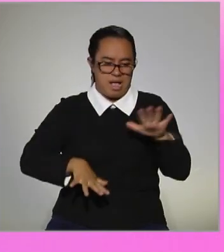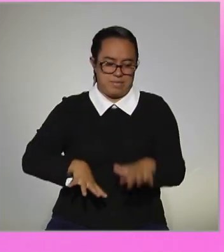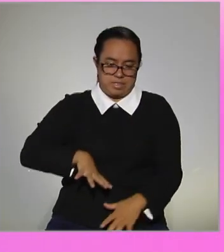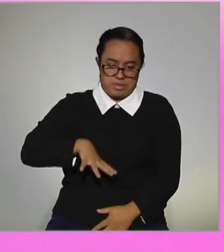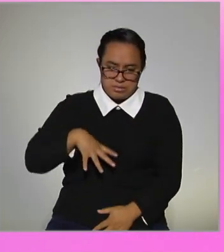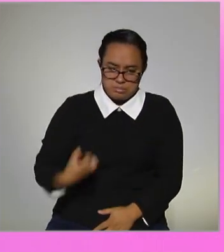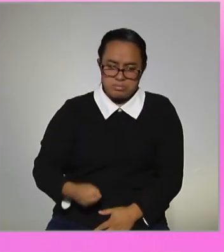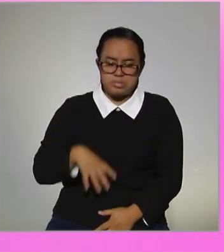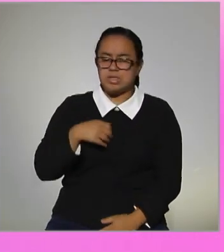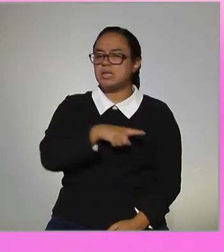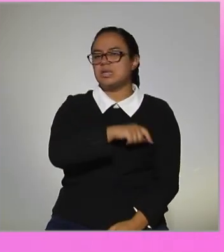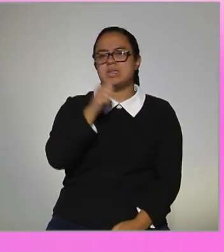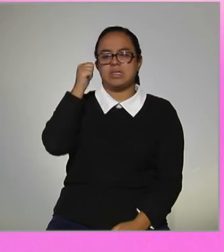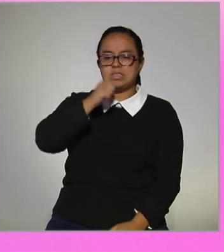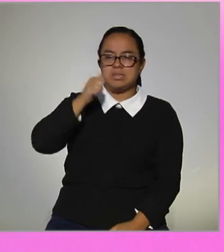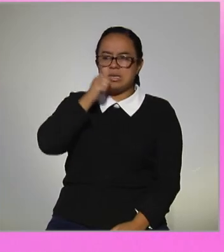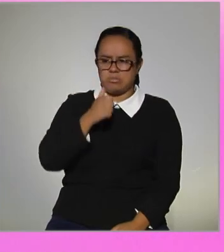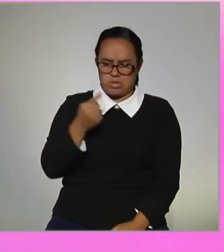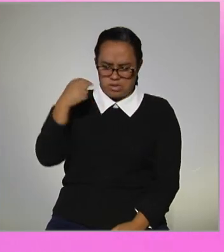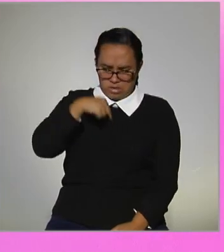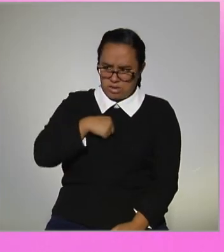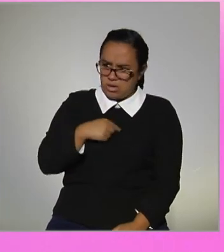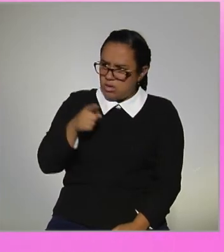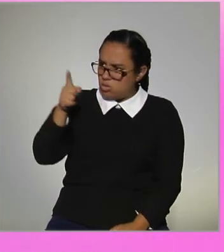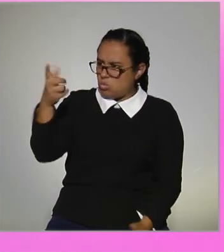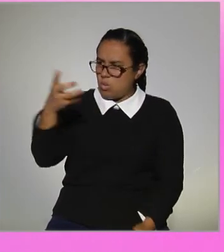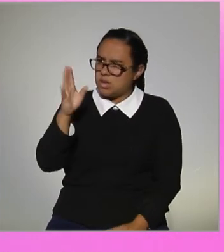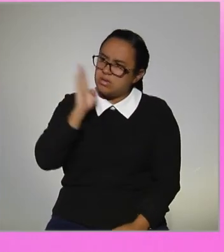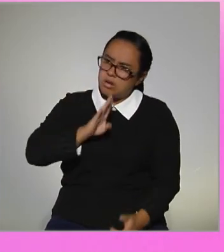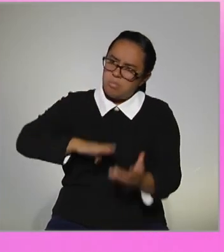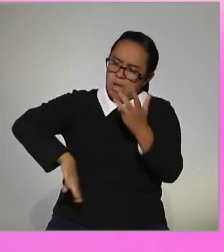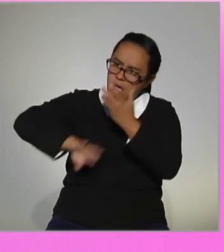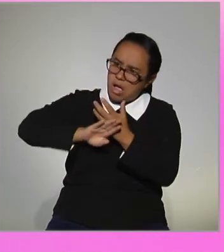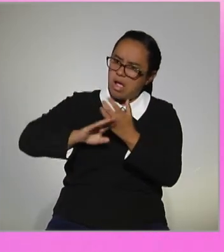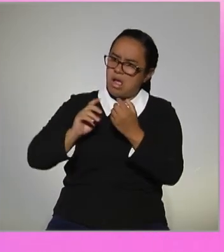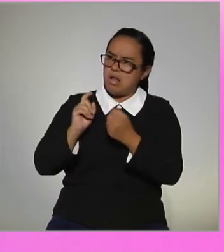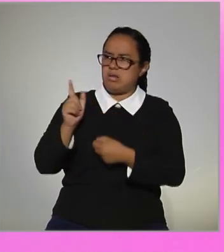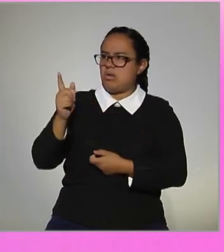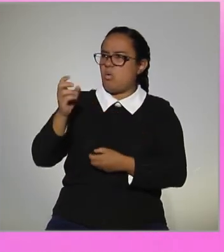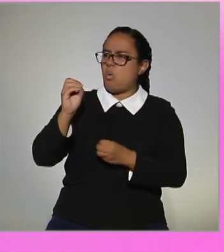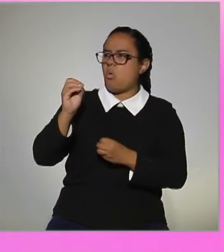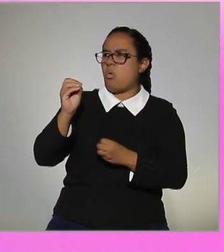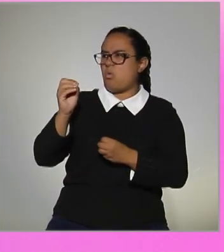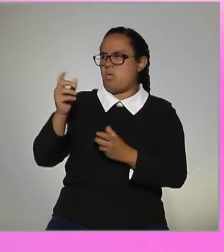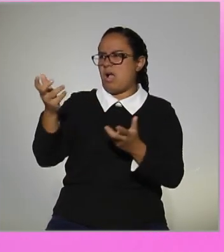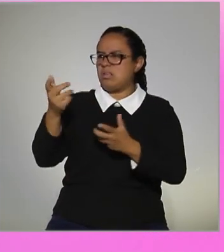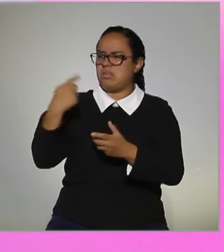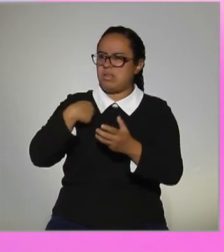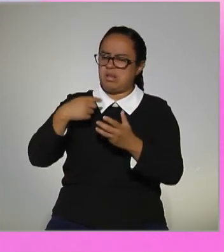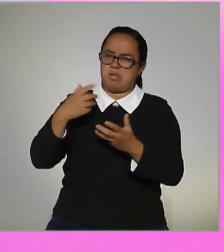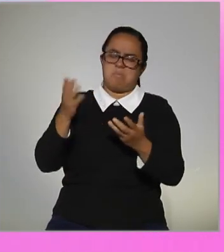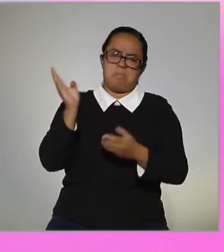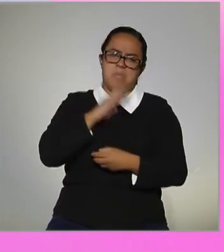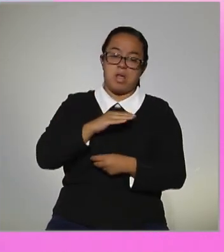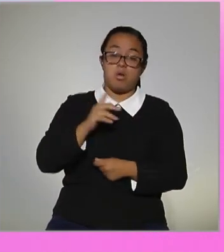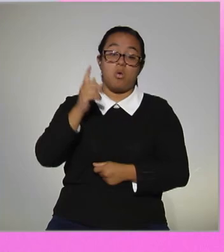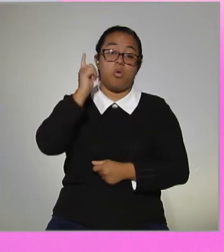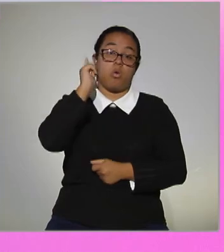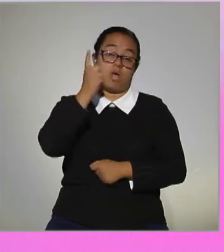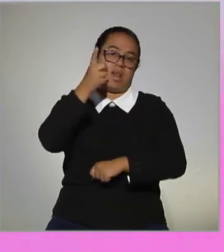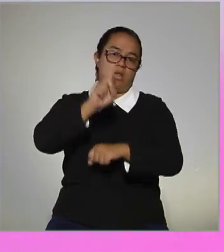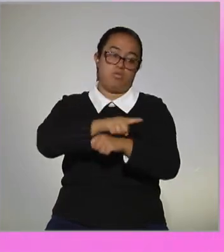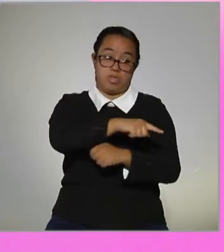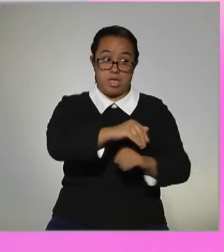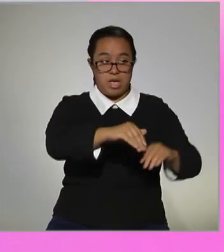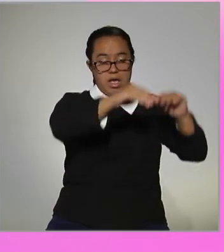esfuerza, siempre se quedan con algo que uno no hizo o hizo, pero no les gustó. Al final, solo espero que un día me